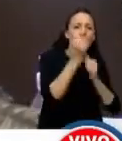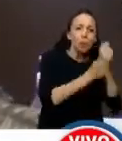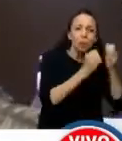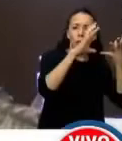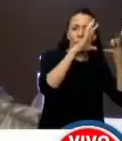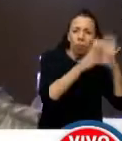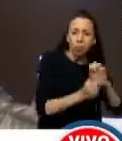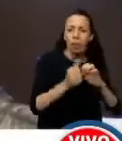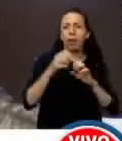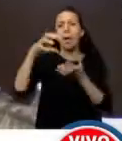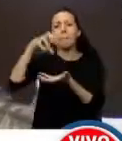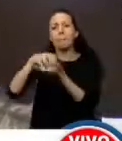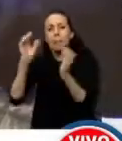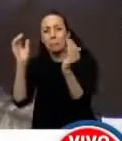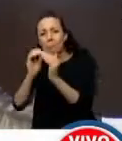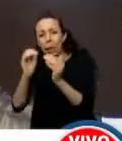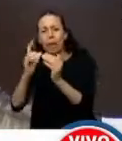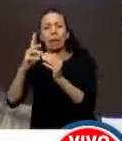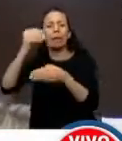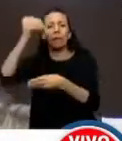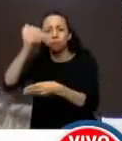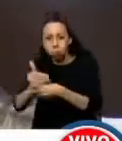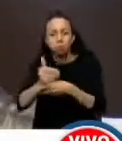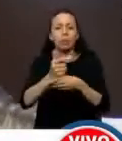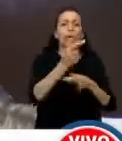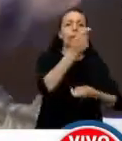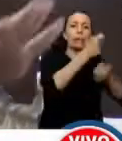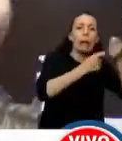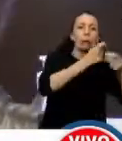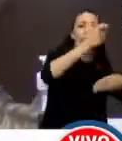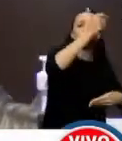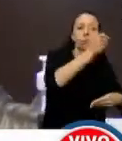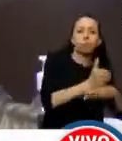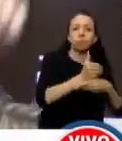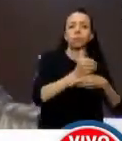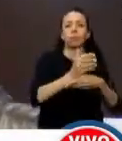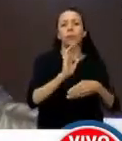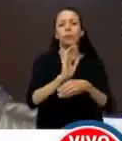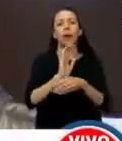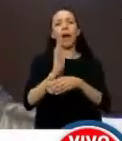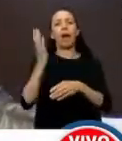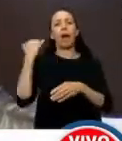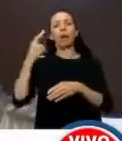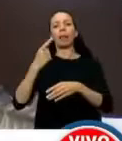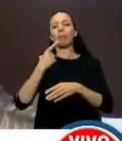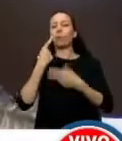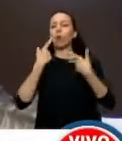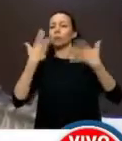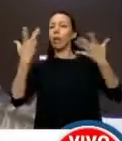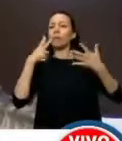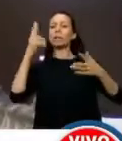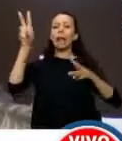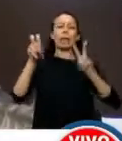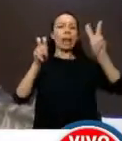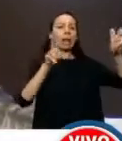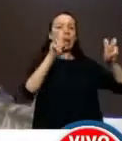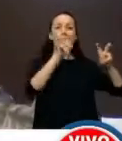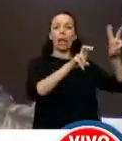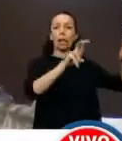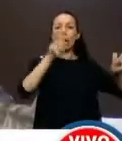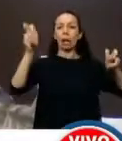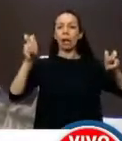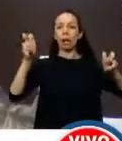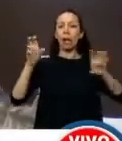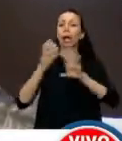el Congreso genera una sensación de una necesidad de que la coalición del Frente de